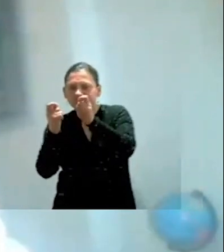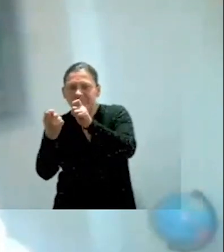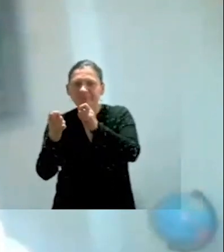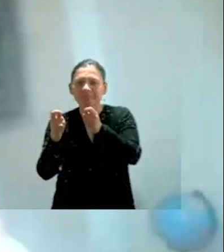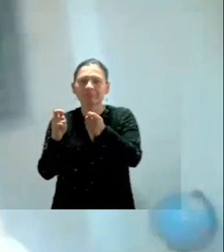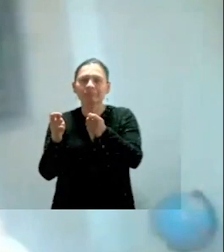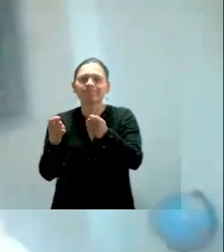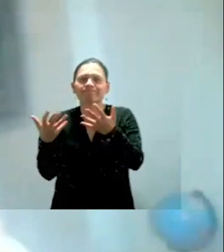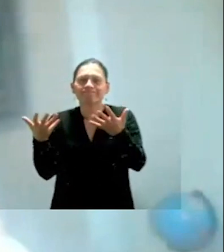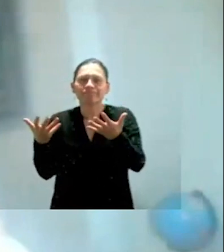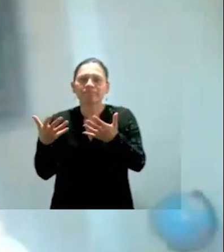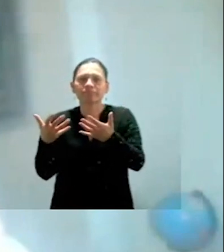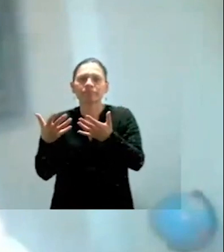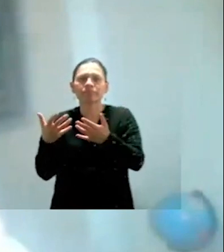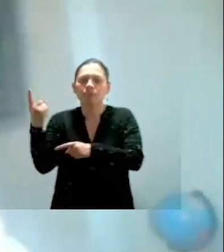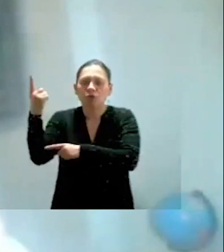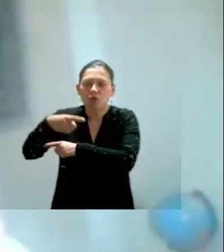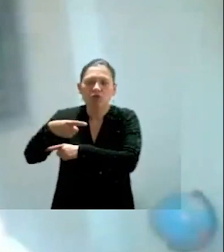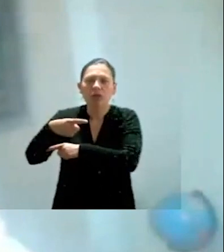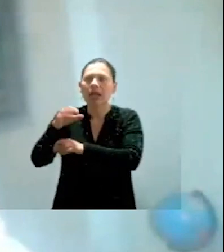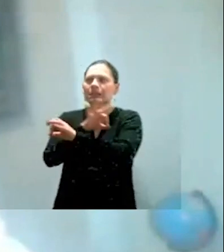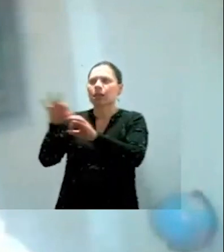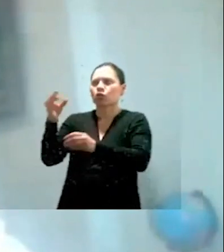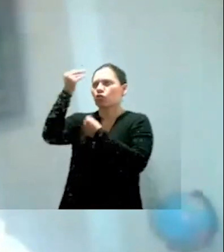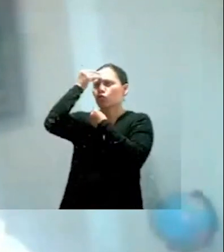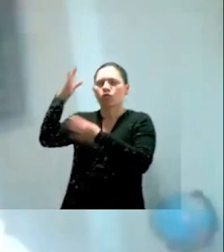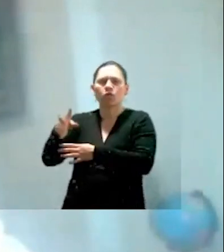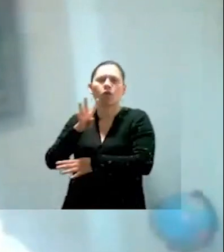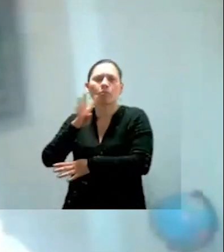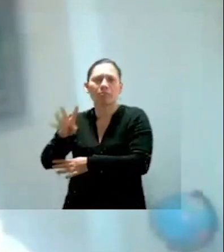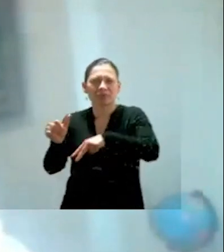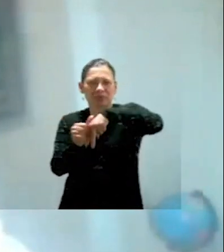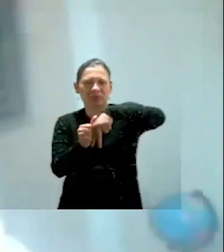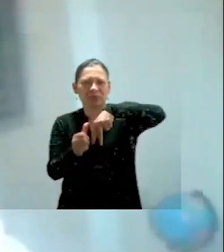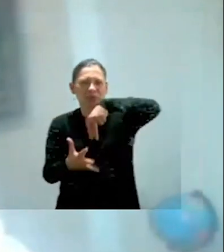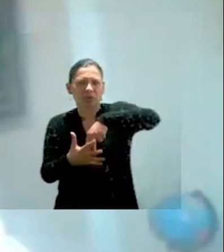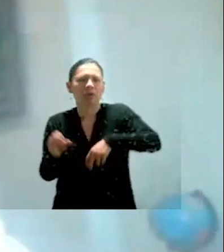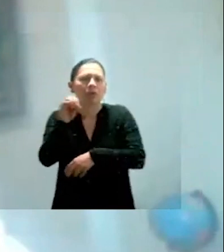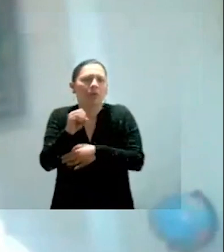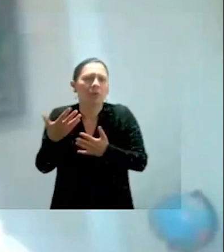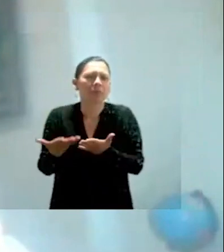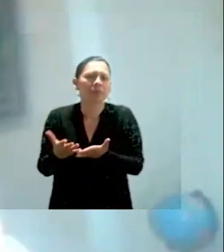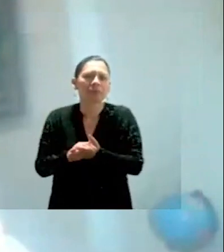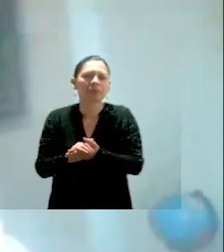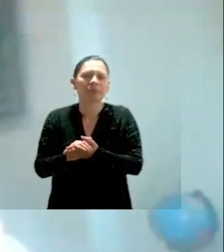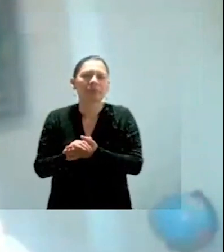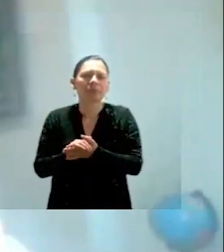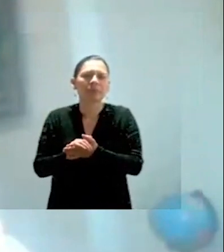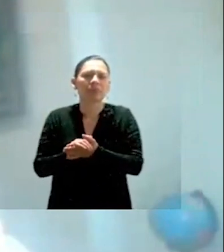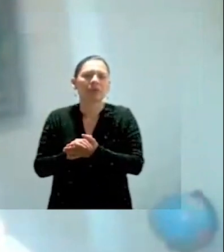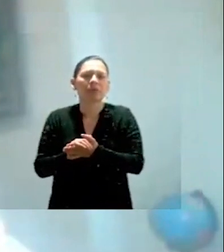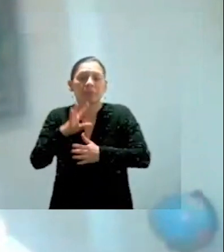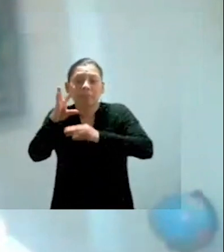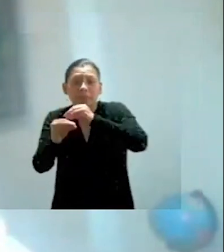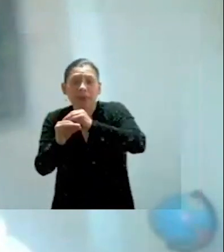otros delitos como el fraude a resolución judicial, o hacer más gravosa los días de cárceles que